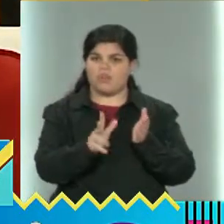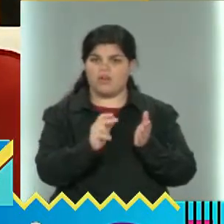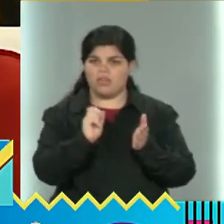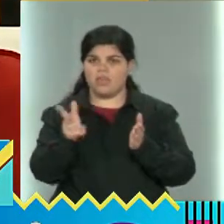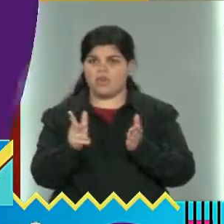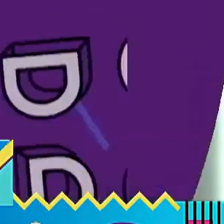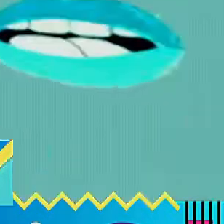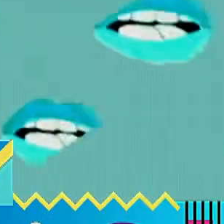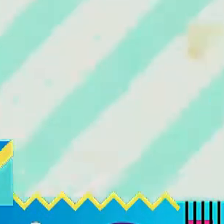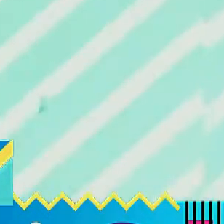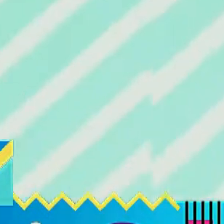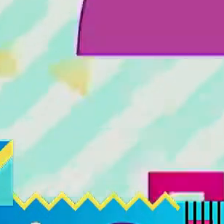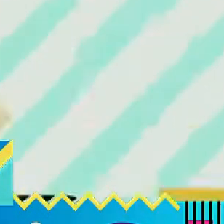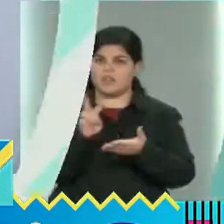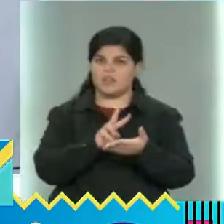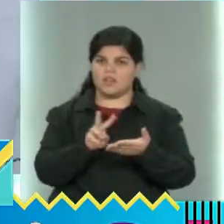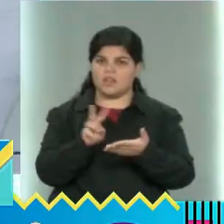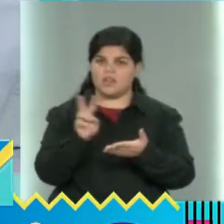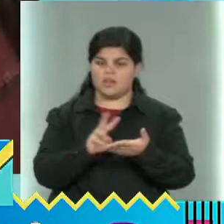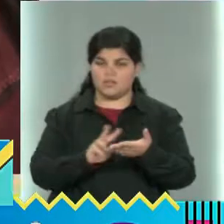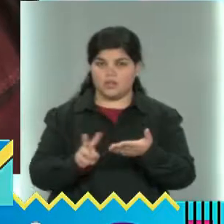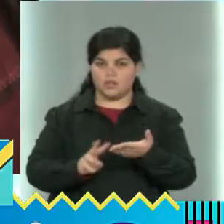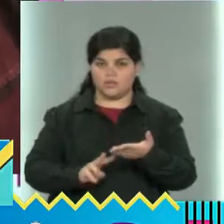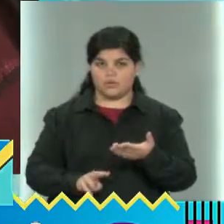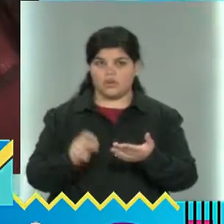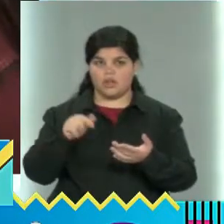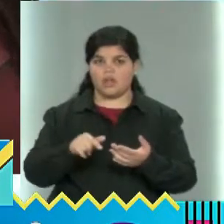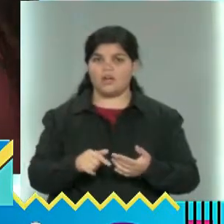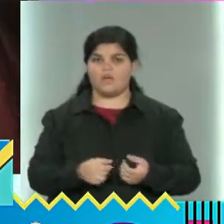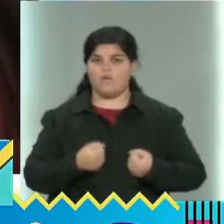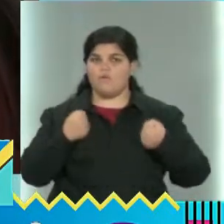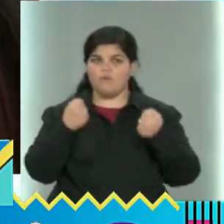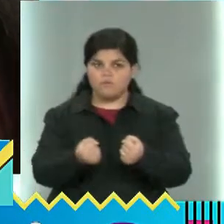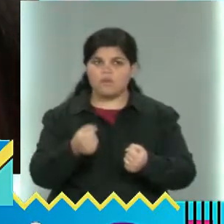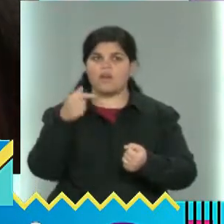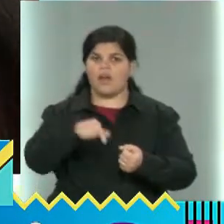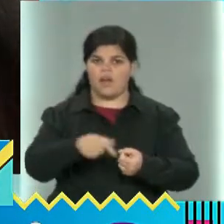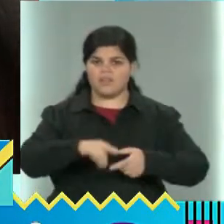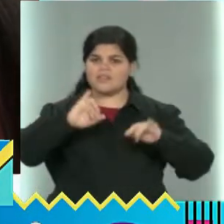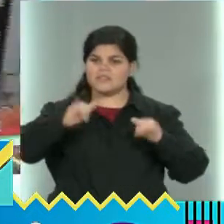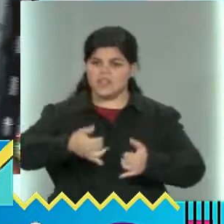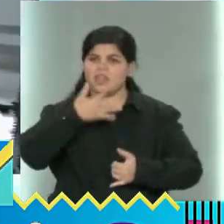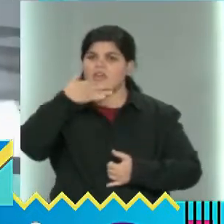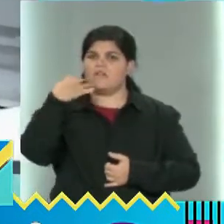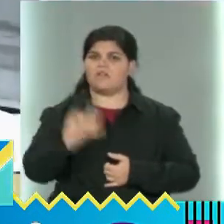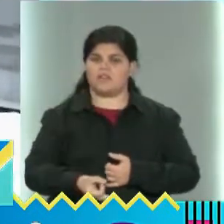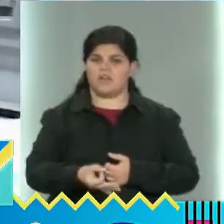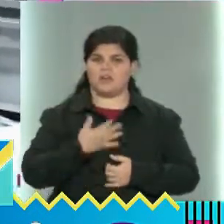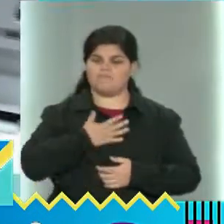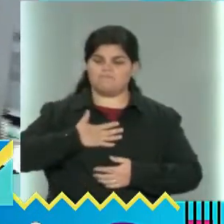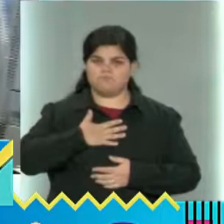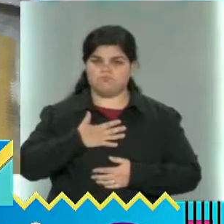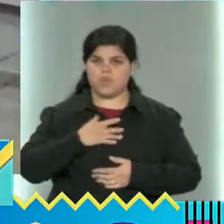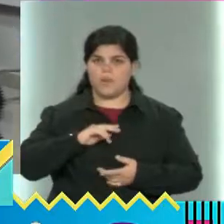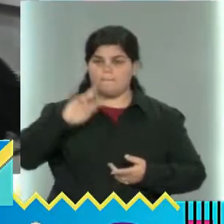conmueve, saca chispa, como dice la masa, ¿no? La masa en la cantera que golpea, saca chispas y te mueve de donde